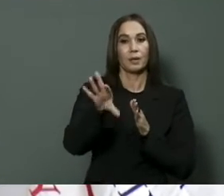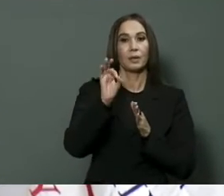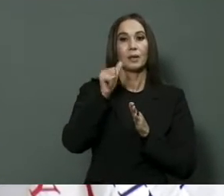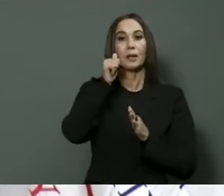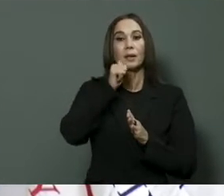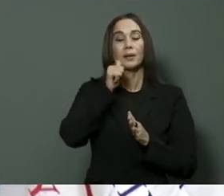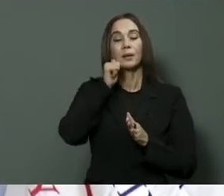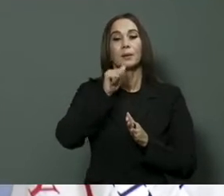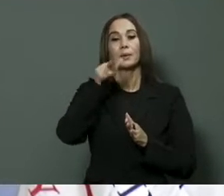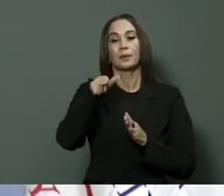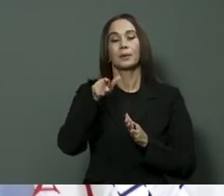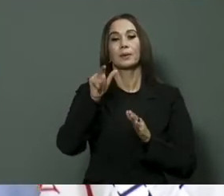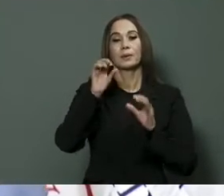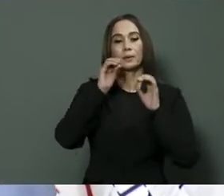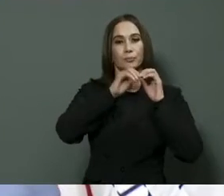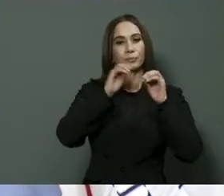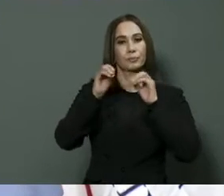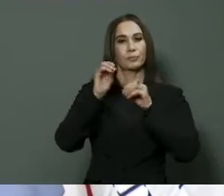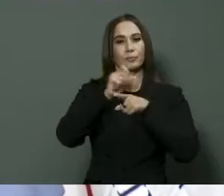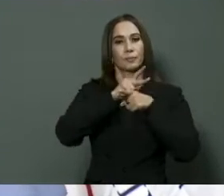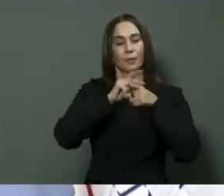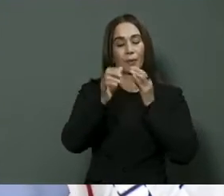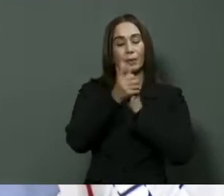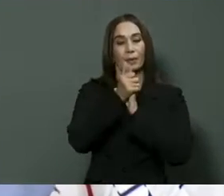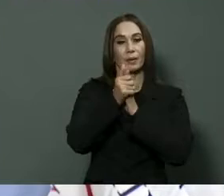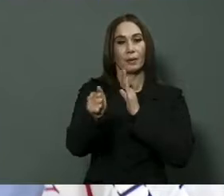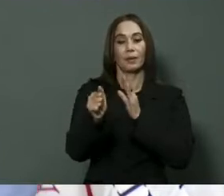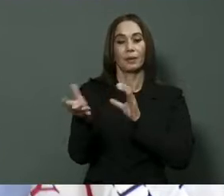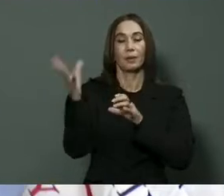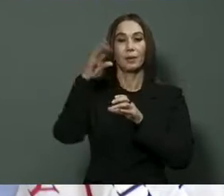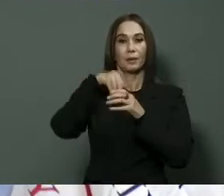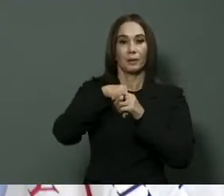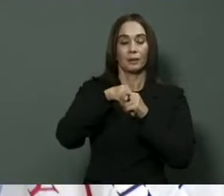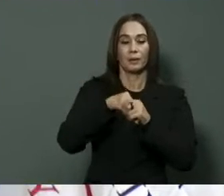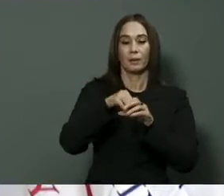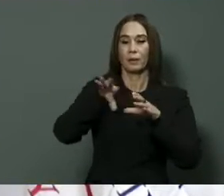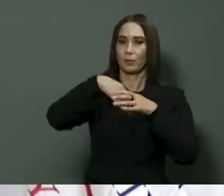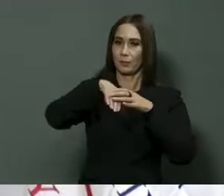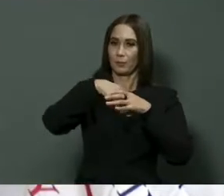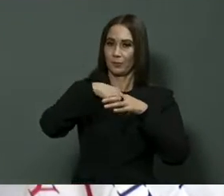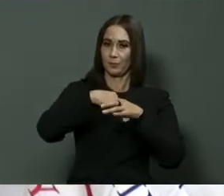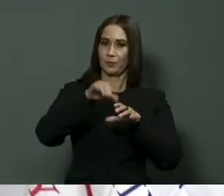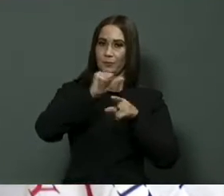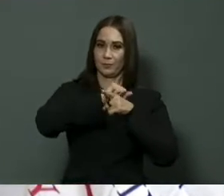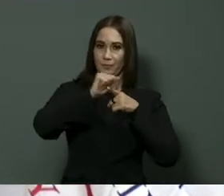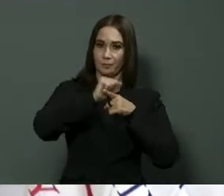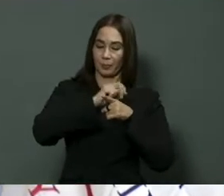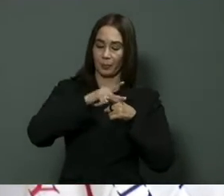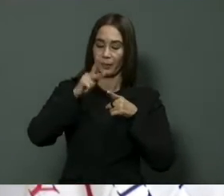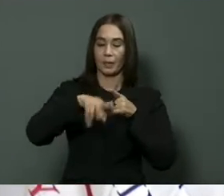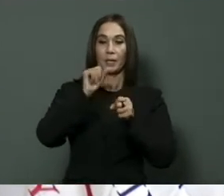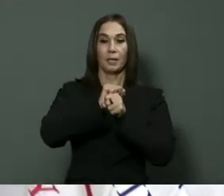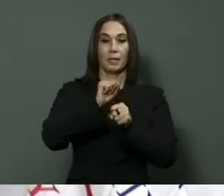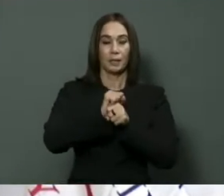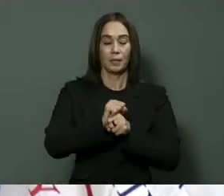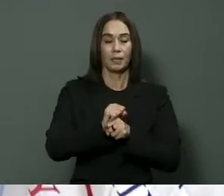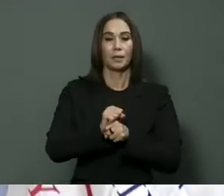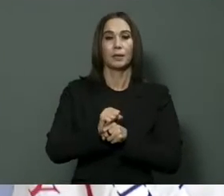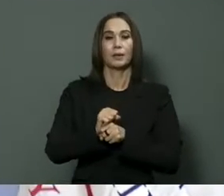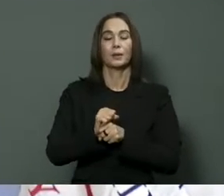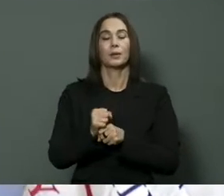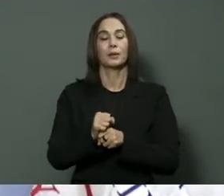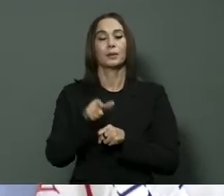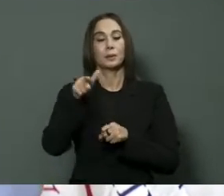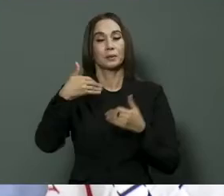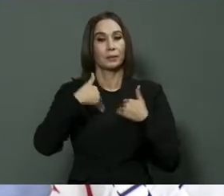las mujeres serán capacitadas para la sostenibilidad integral con curso de capacitación de inserción laboral.